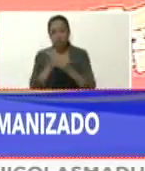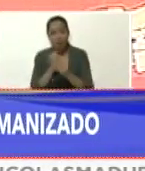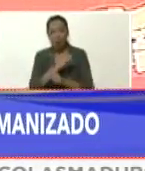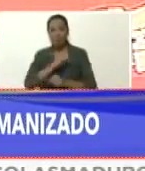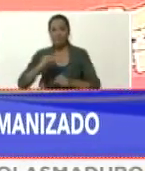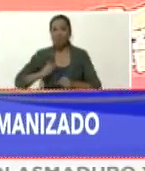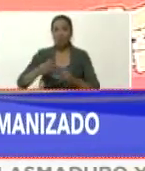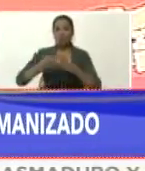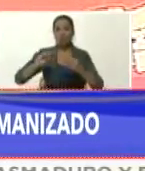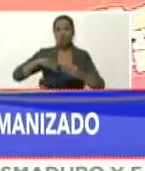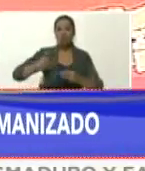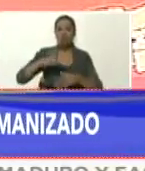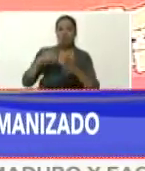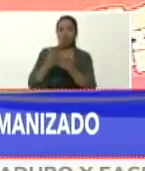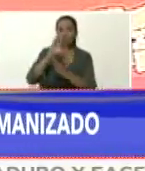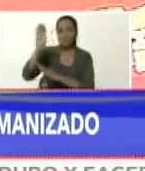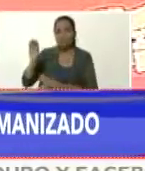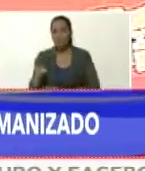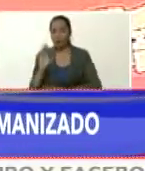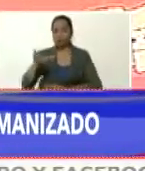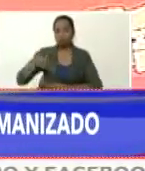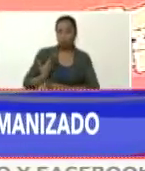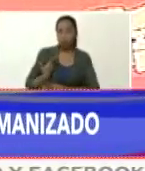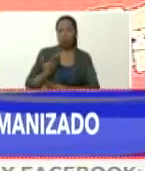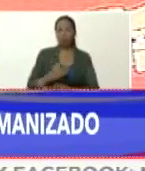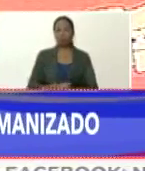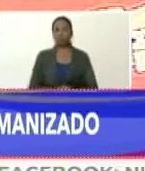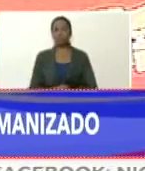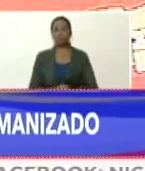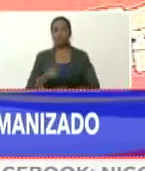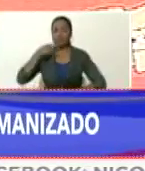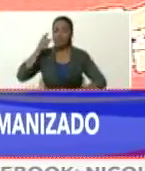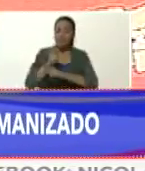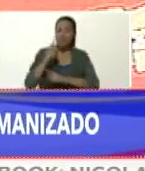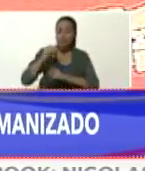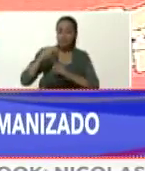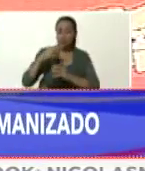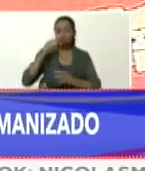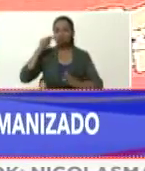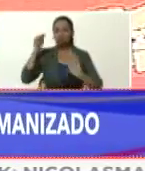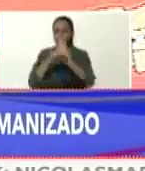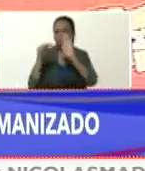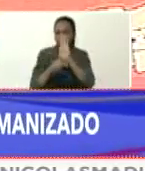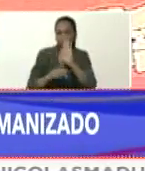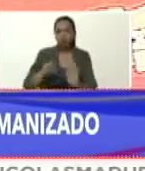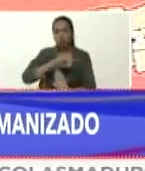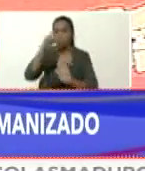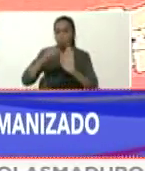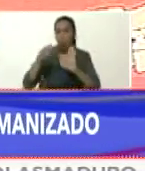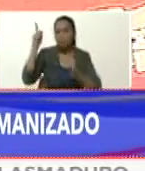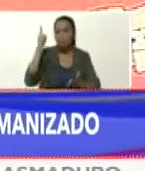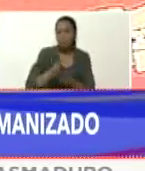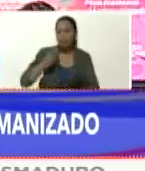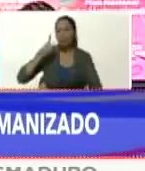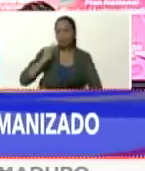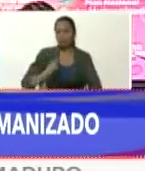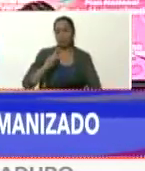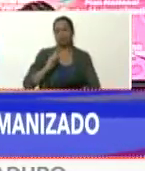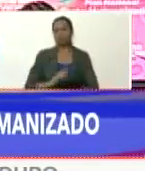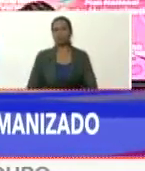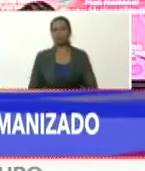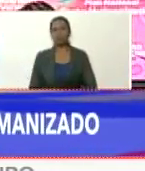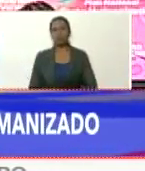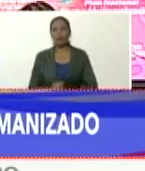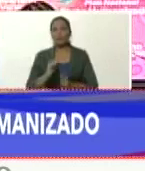privado en todo el país. Debe ser muy estricto el cumplimiento. Vicepresidente